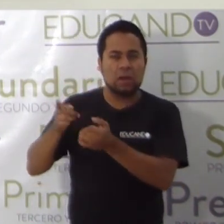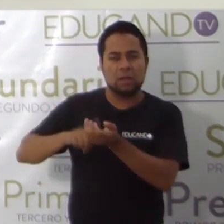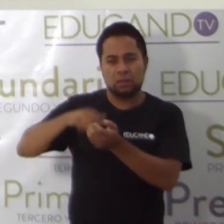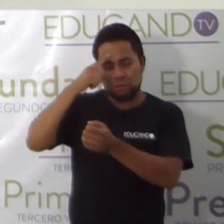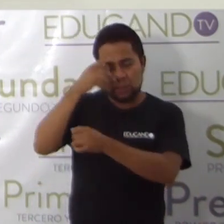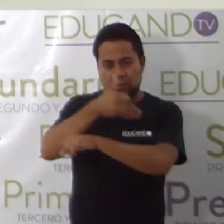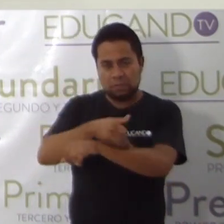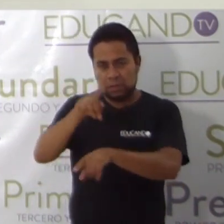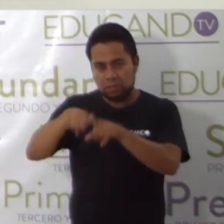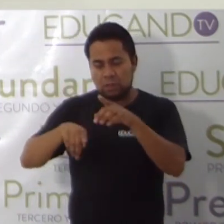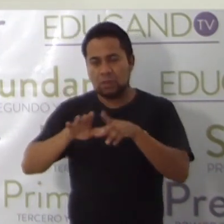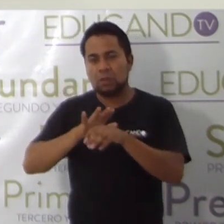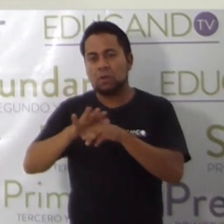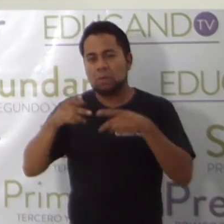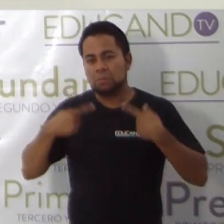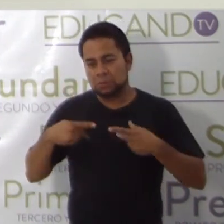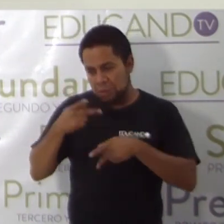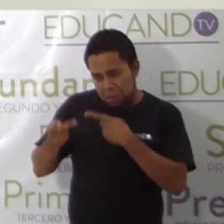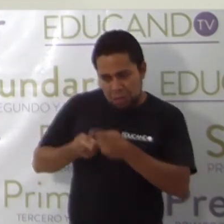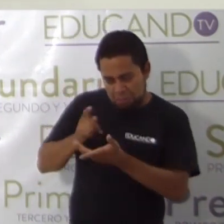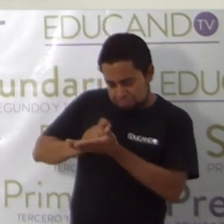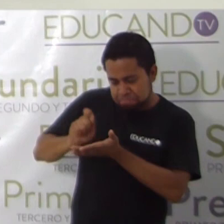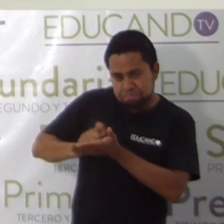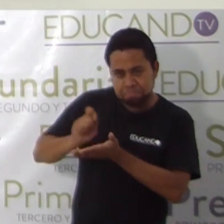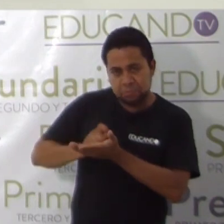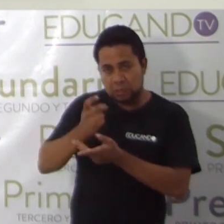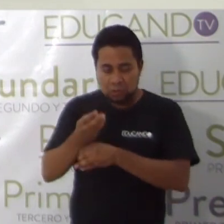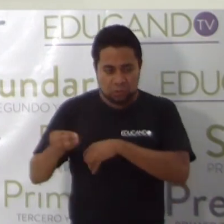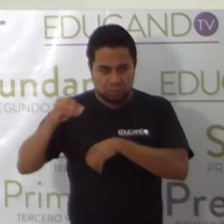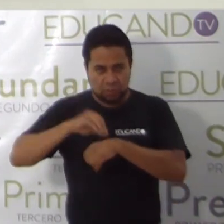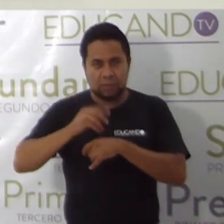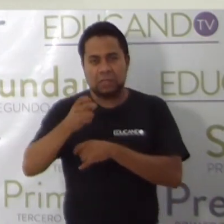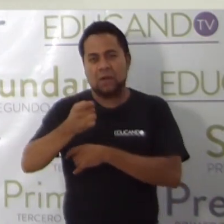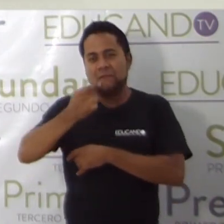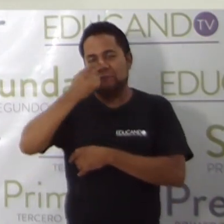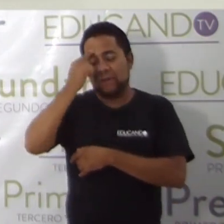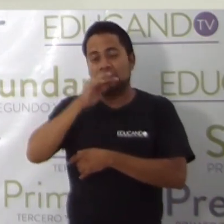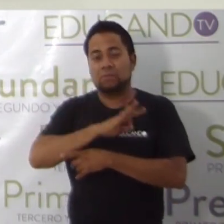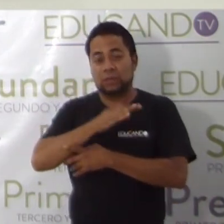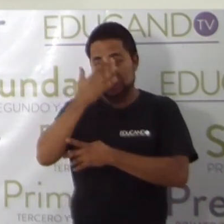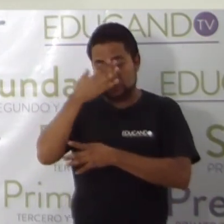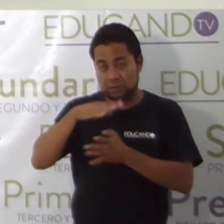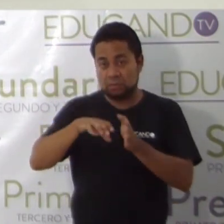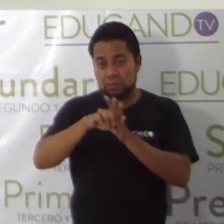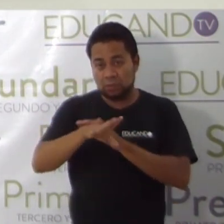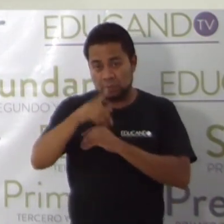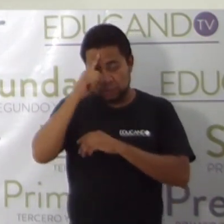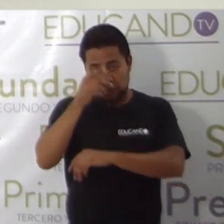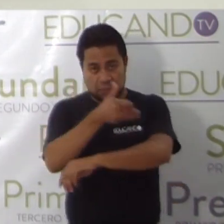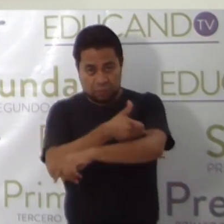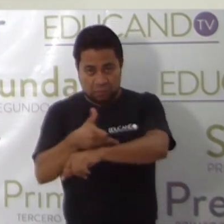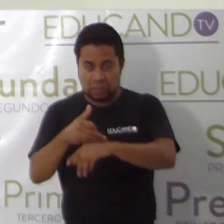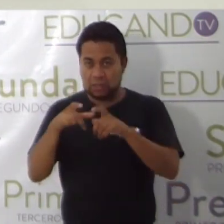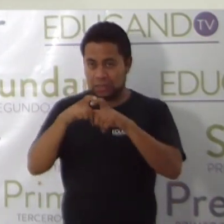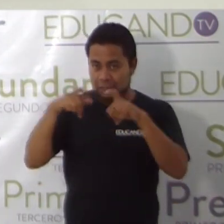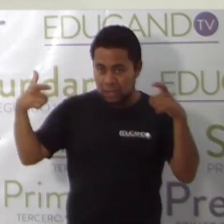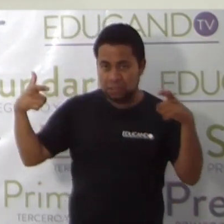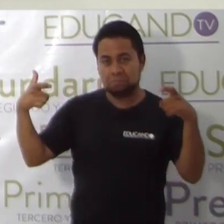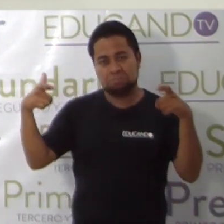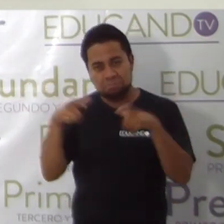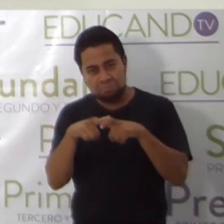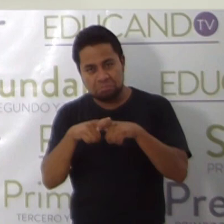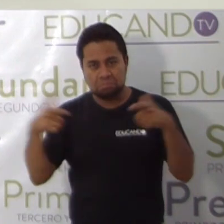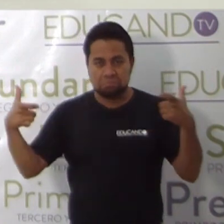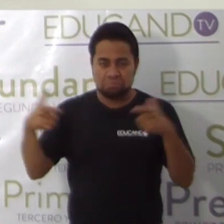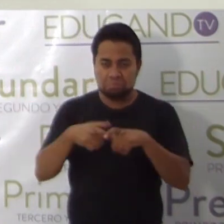que te hace la persona que hace el censo. Después se coloca aquí y es más fácil saber si las familias son más grandes, si son más pequeñas,